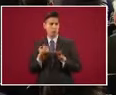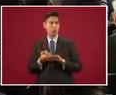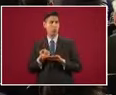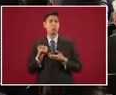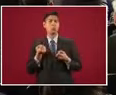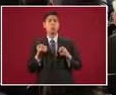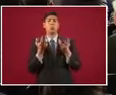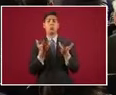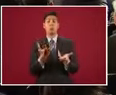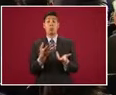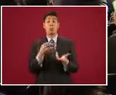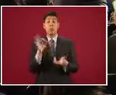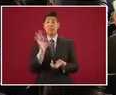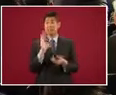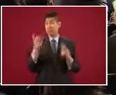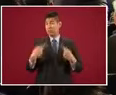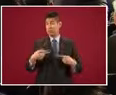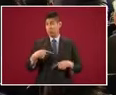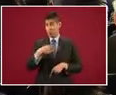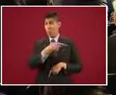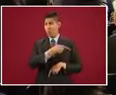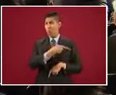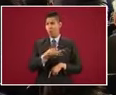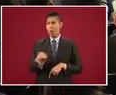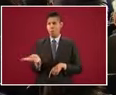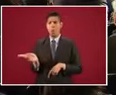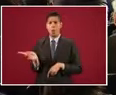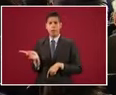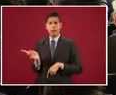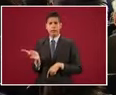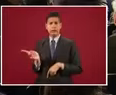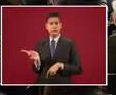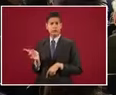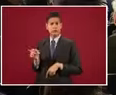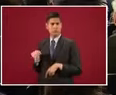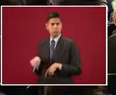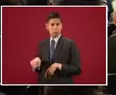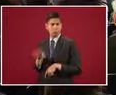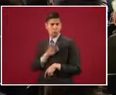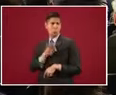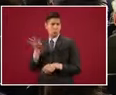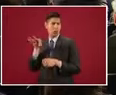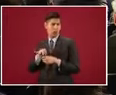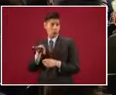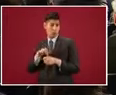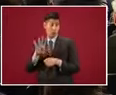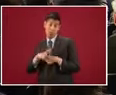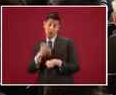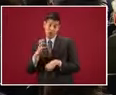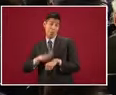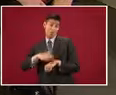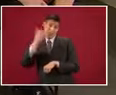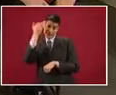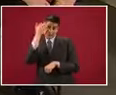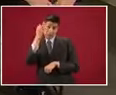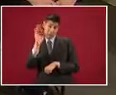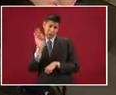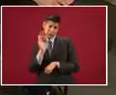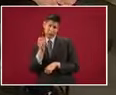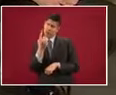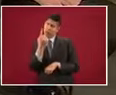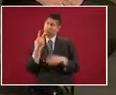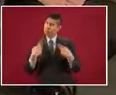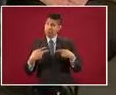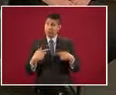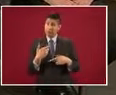y hasta la gente más humilde está a ahorrar. También por eso se amplió el plazo, porque el que no tenga los 500